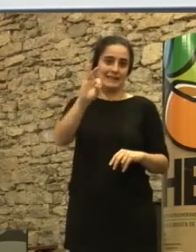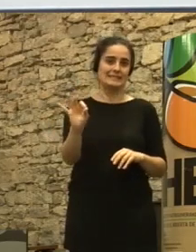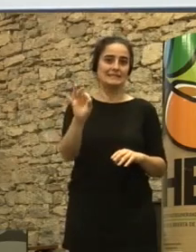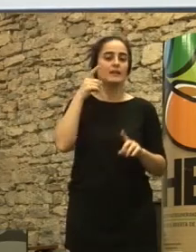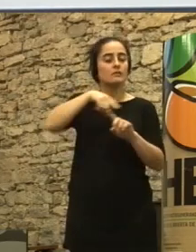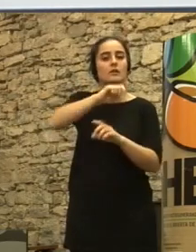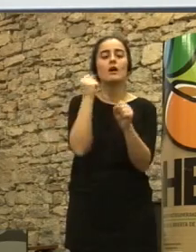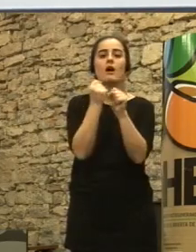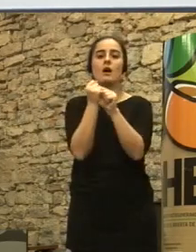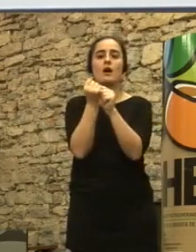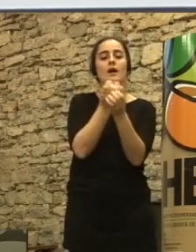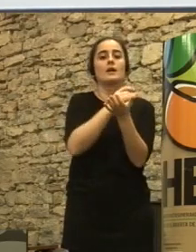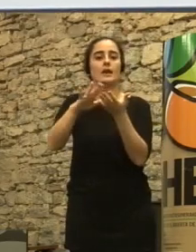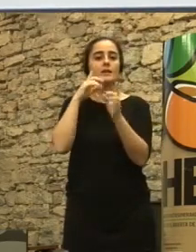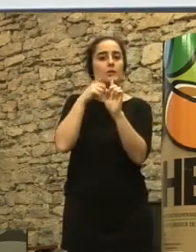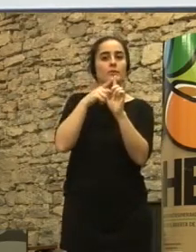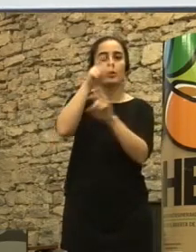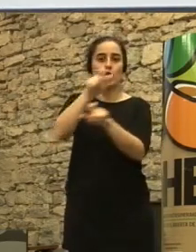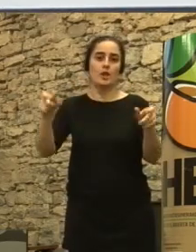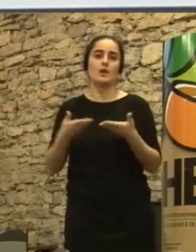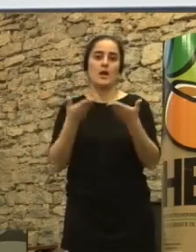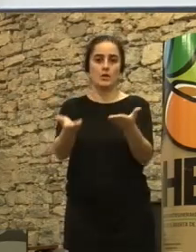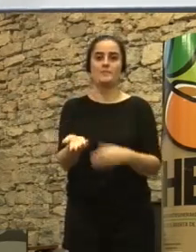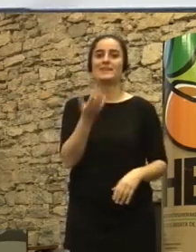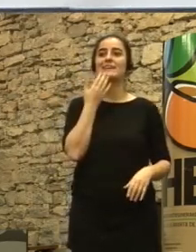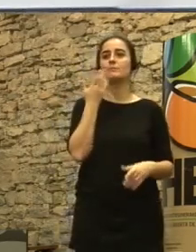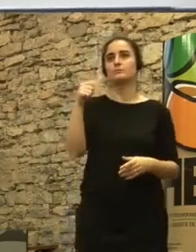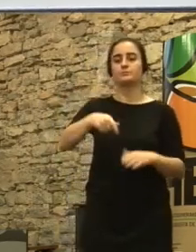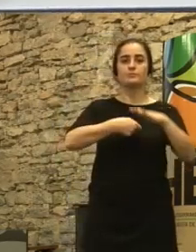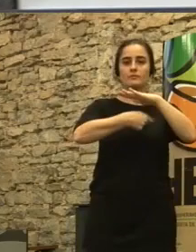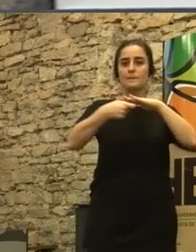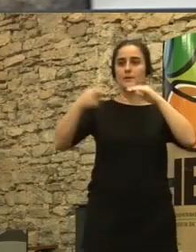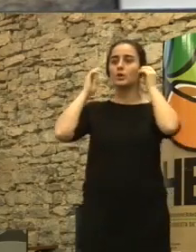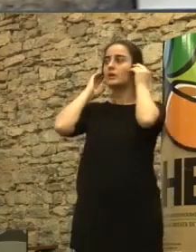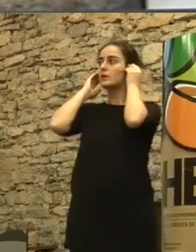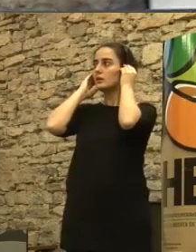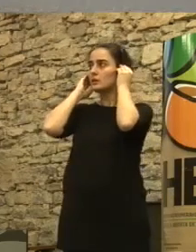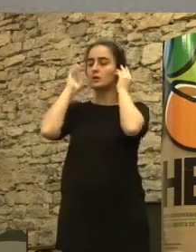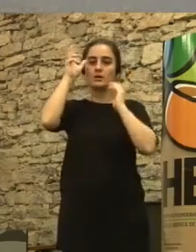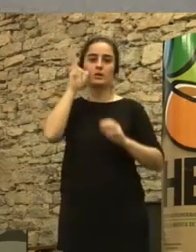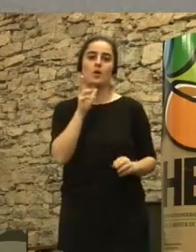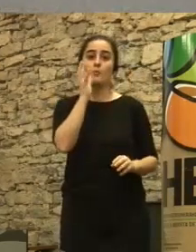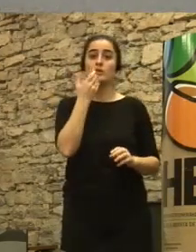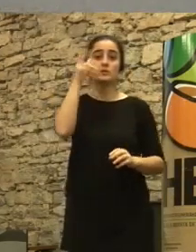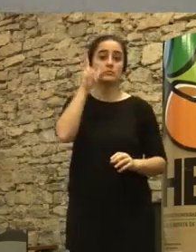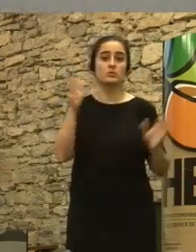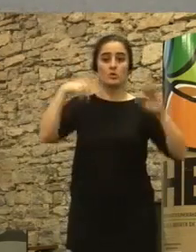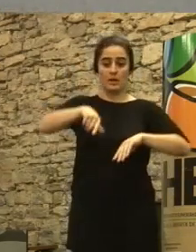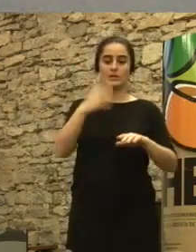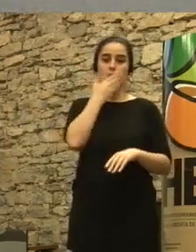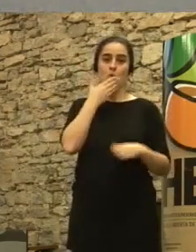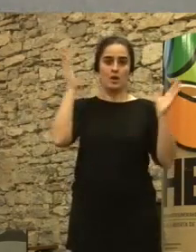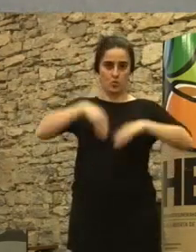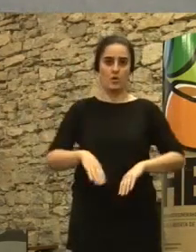para campañas de los ciudadanos. Ejemplo, Vitoria, un sitio muy sofisticado porque si no lo fuera no habría esta escuela.